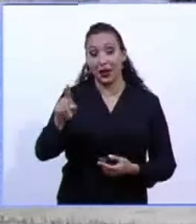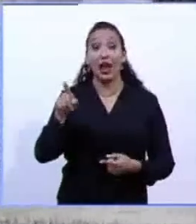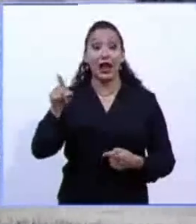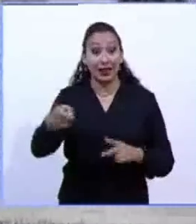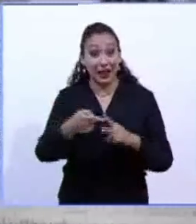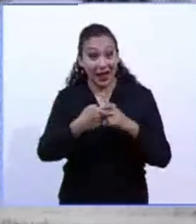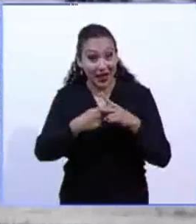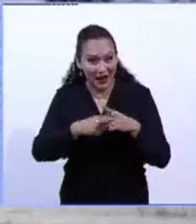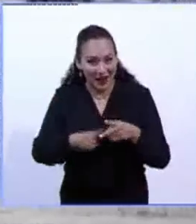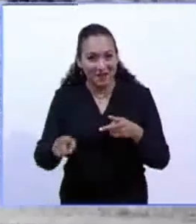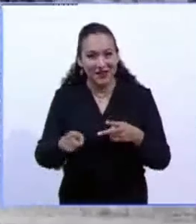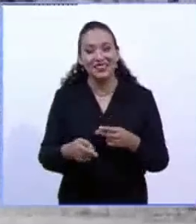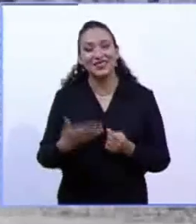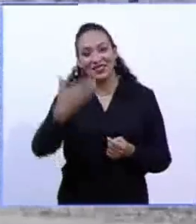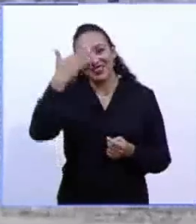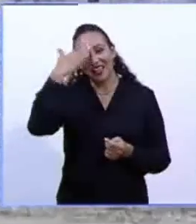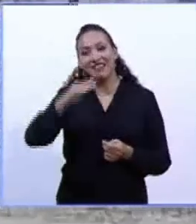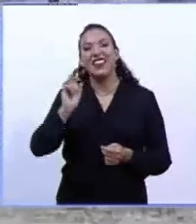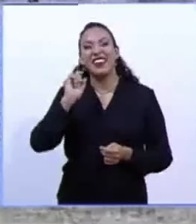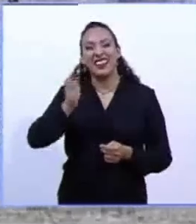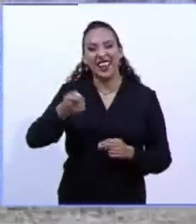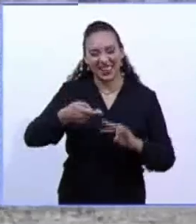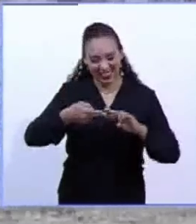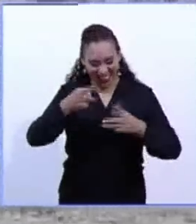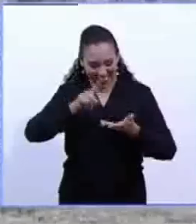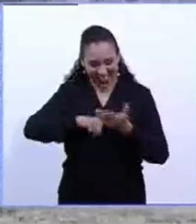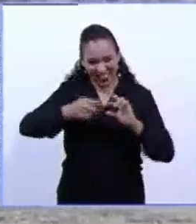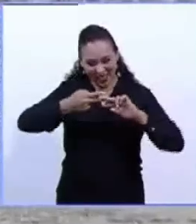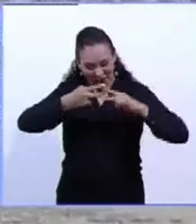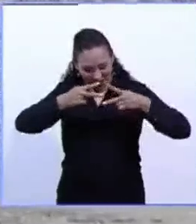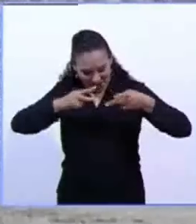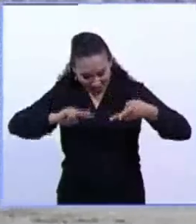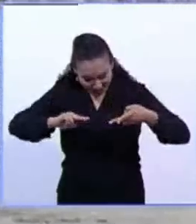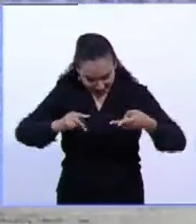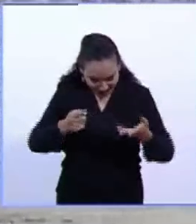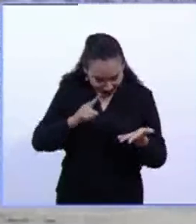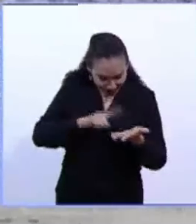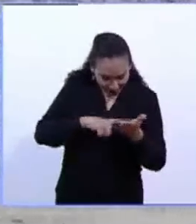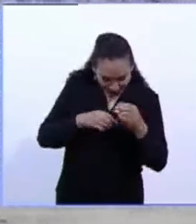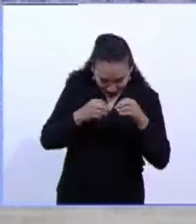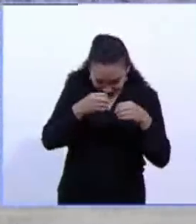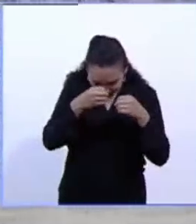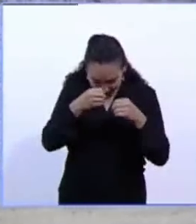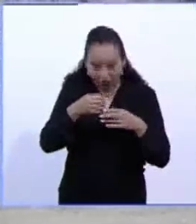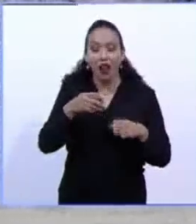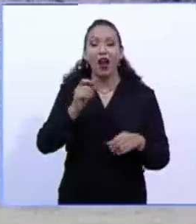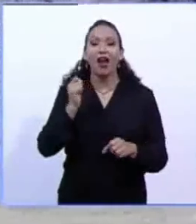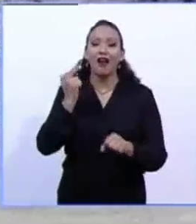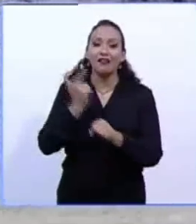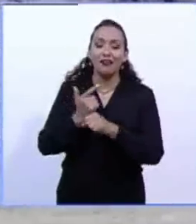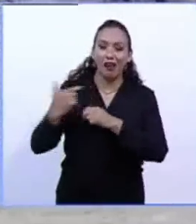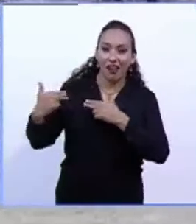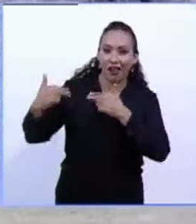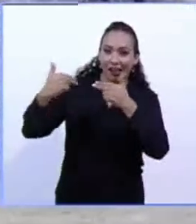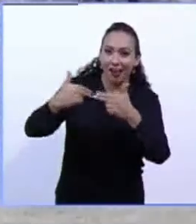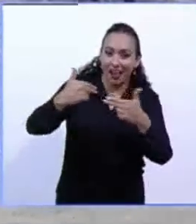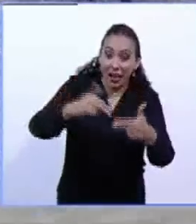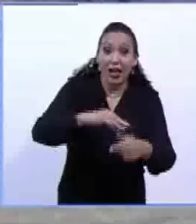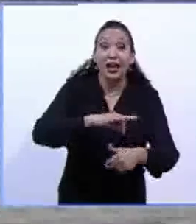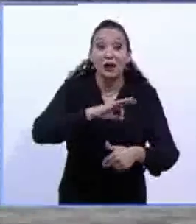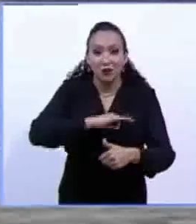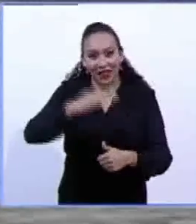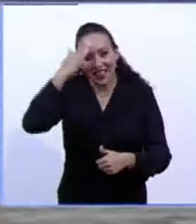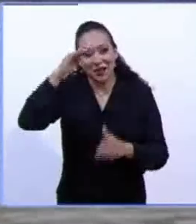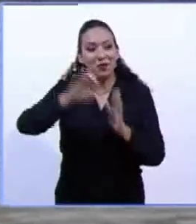en citogenética. Ella permitió entender los patrones de herencia, fundamentales para el desarrollo de las pruebas de ADN.